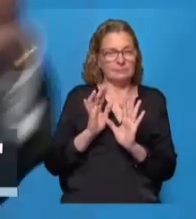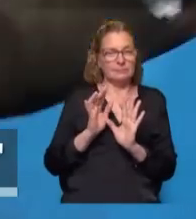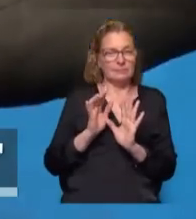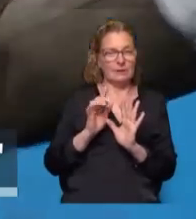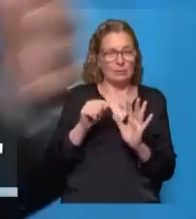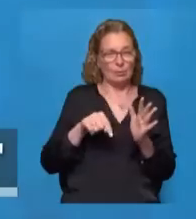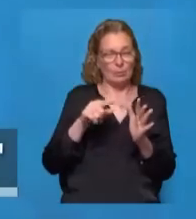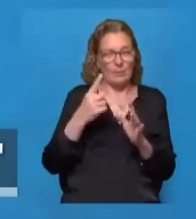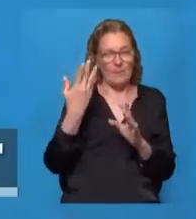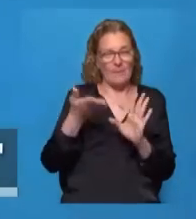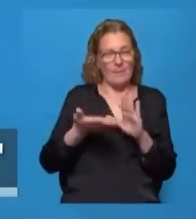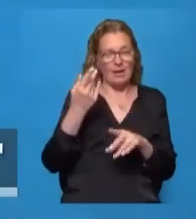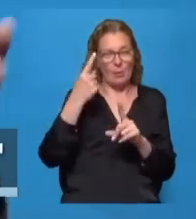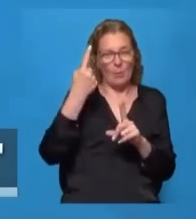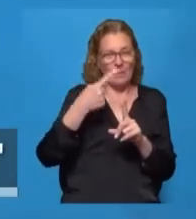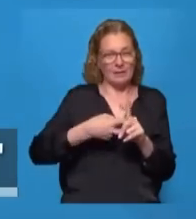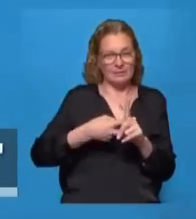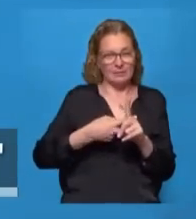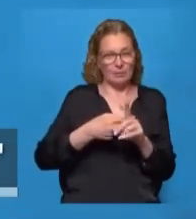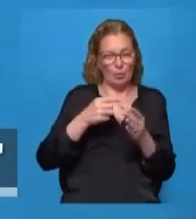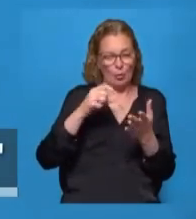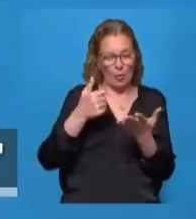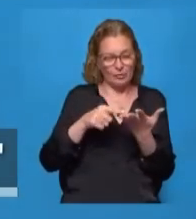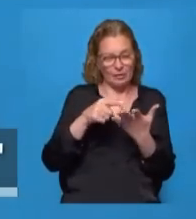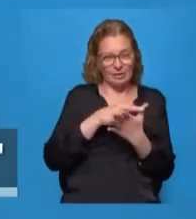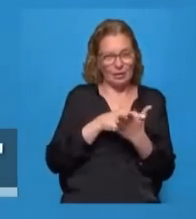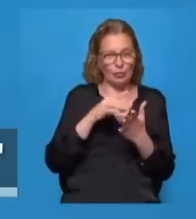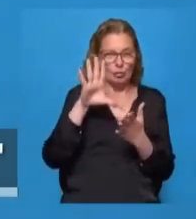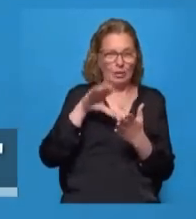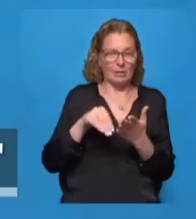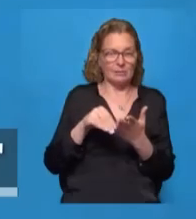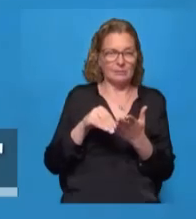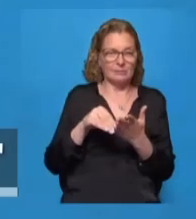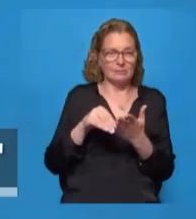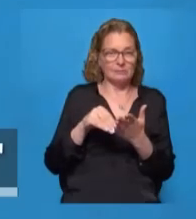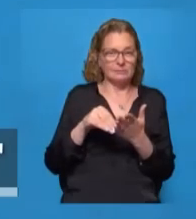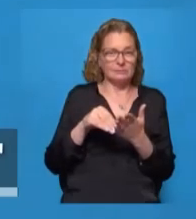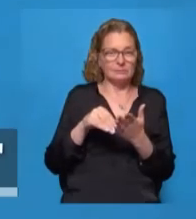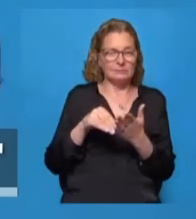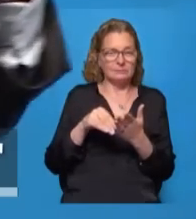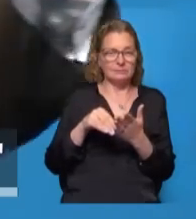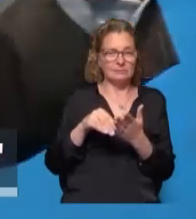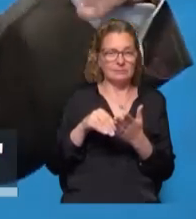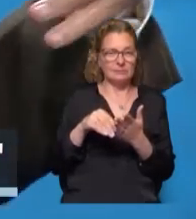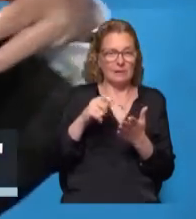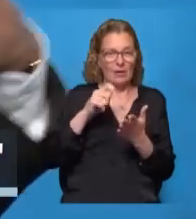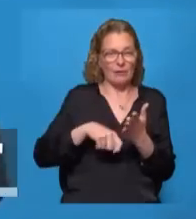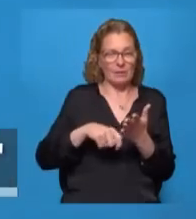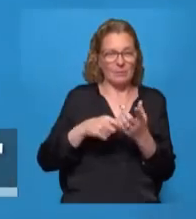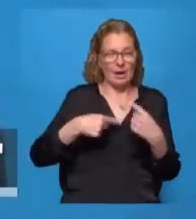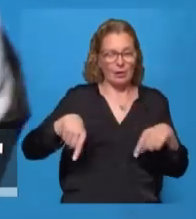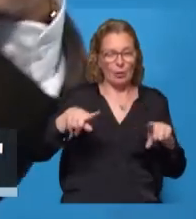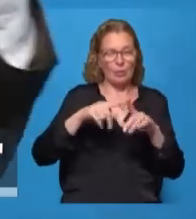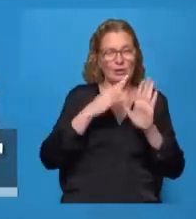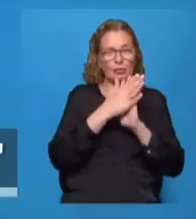un cómputo hace más de un mes que no se hace un conteo total este y como están las firmas se reúnen en todo el